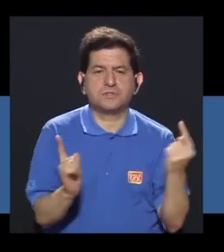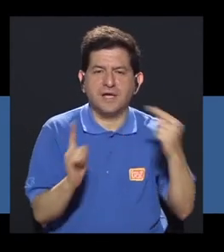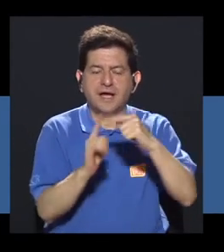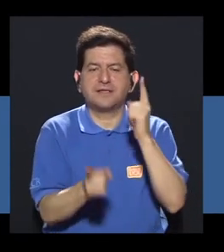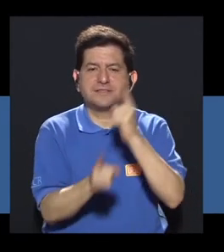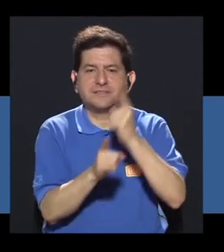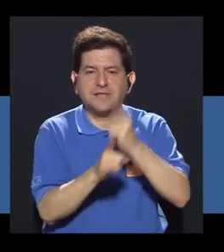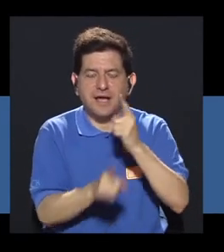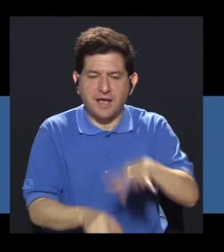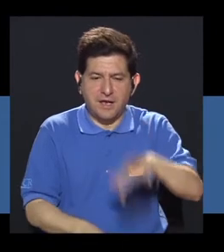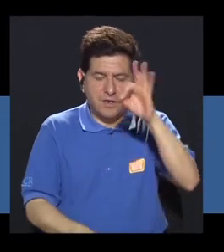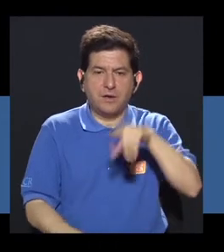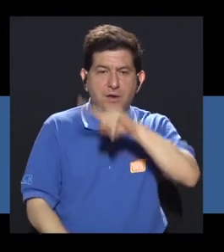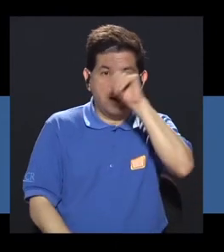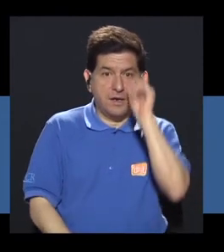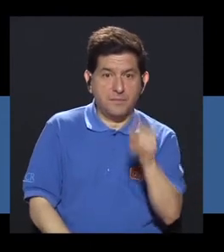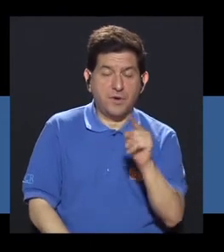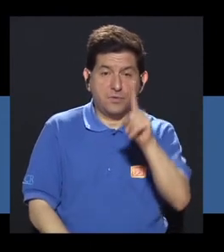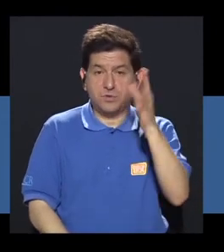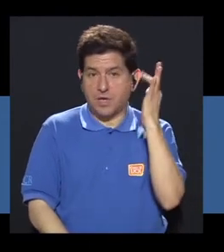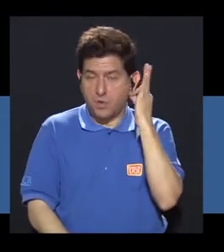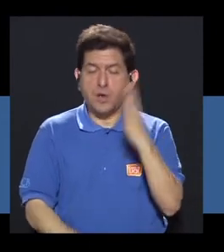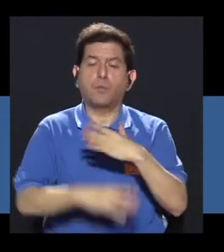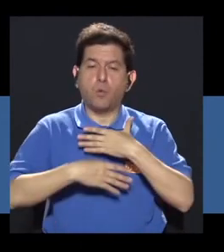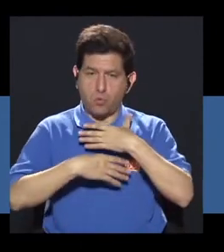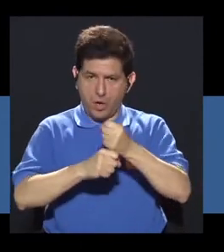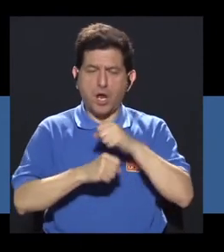productos hasta encontrar el adecuado.